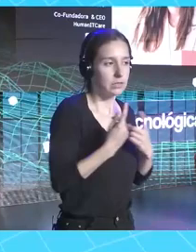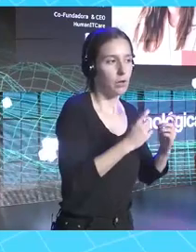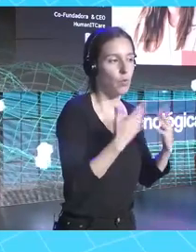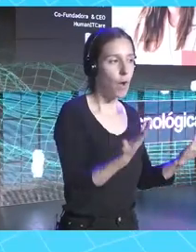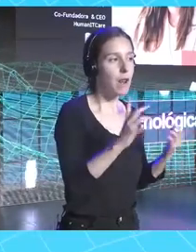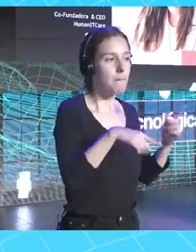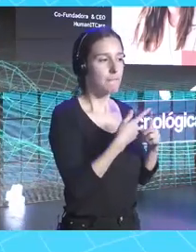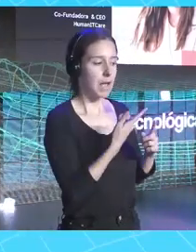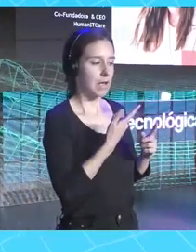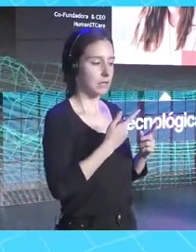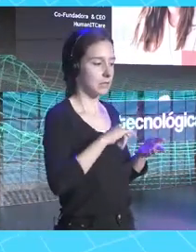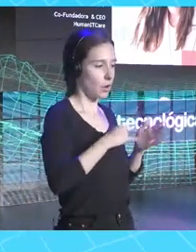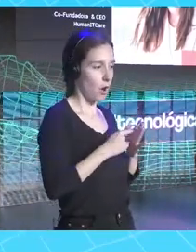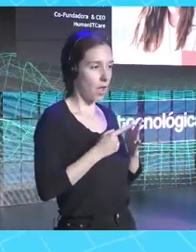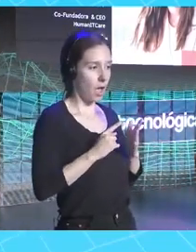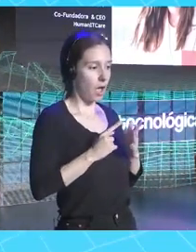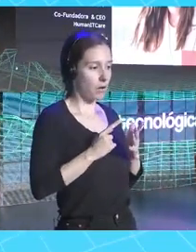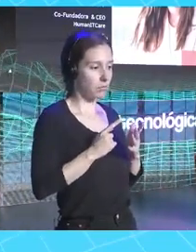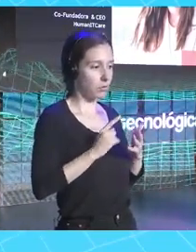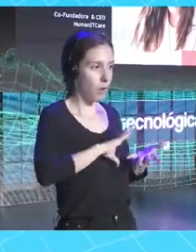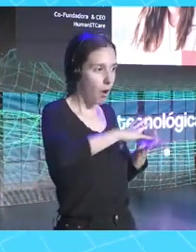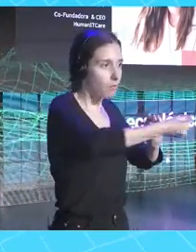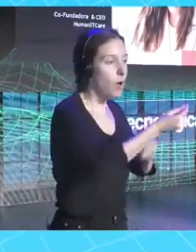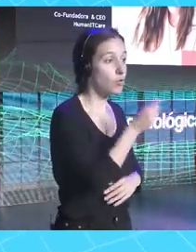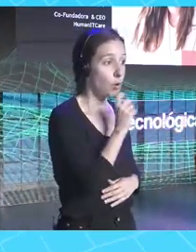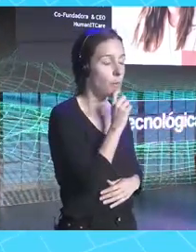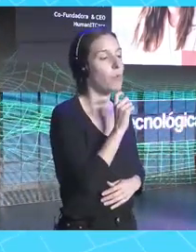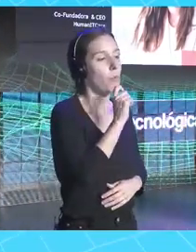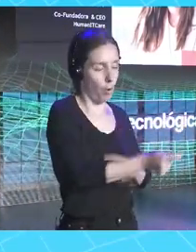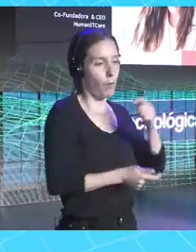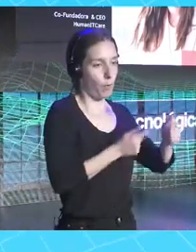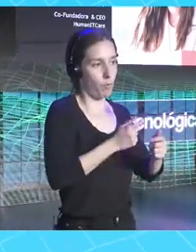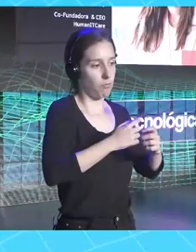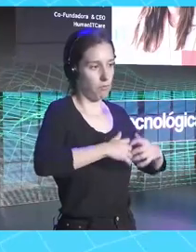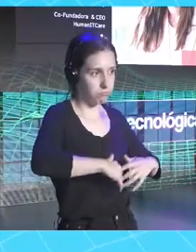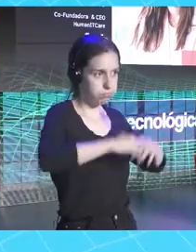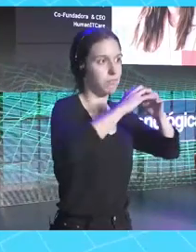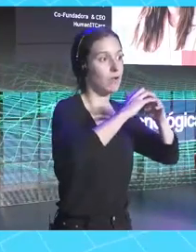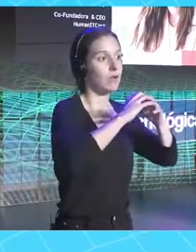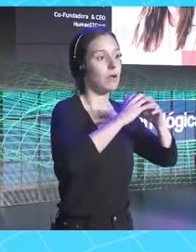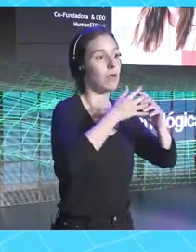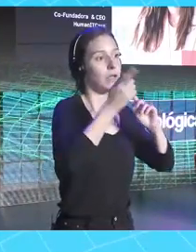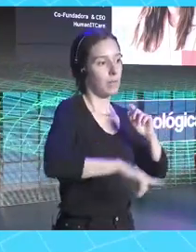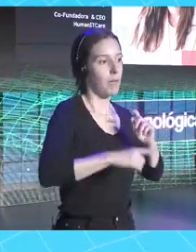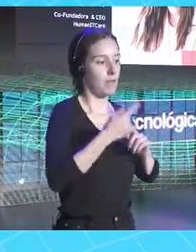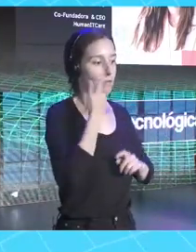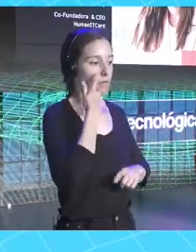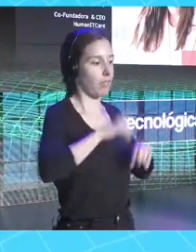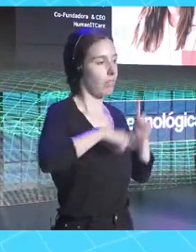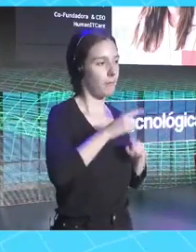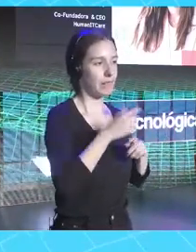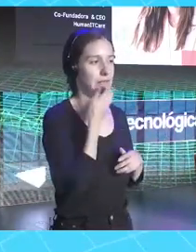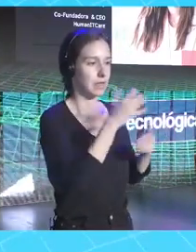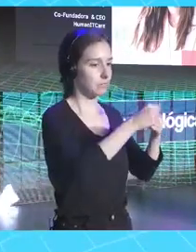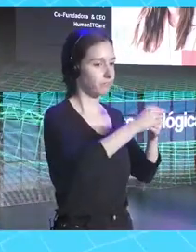podríamos encajar nuestra solución fuimos construyendo progresivamente y evidentemente en algunos casos pivotando la solución cuando veíamos que el mercado no